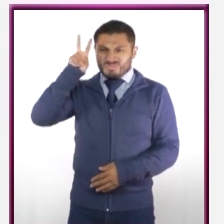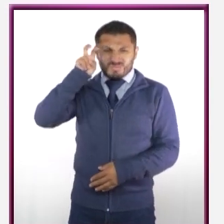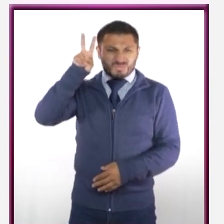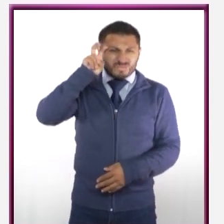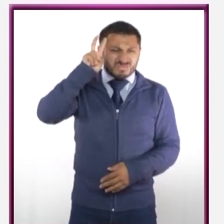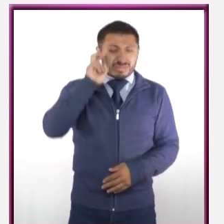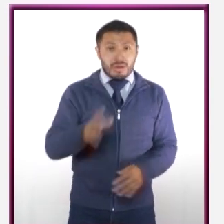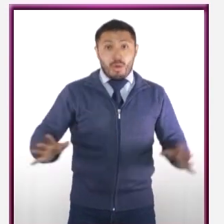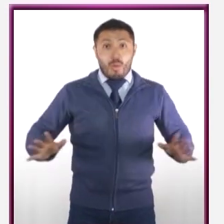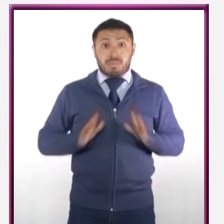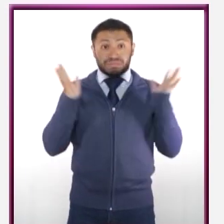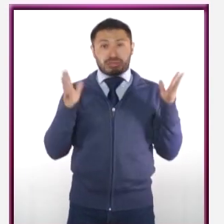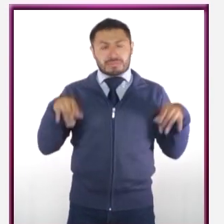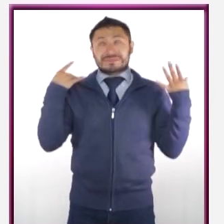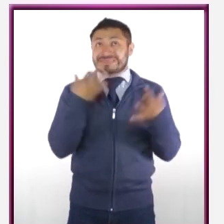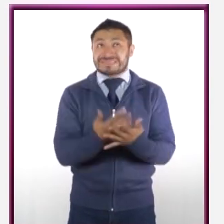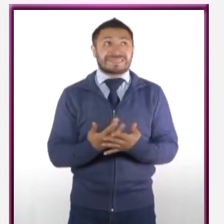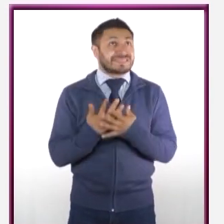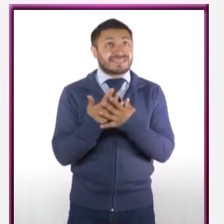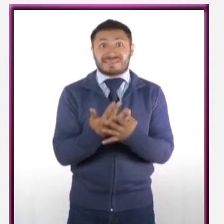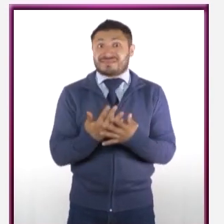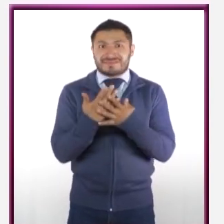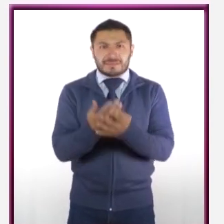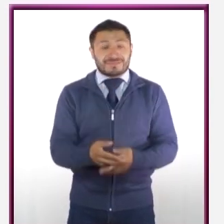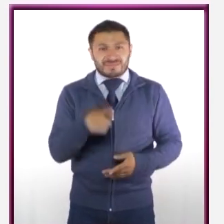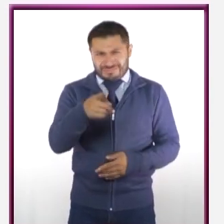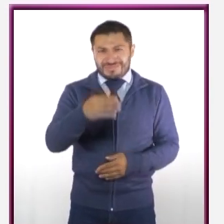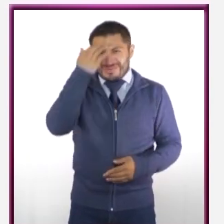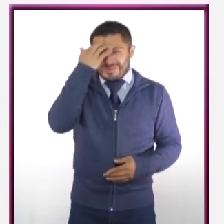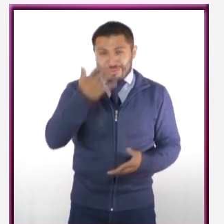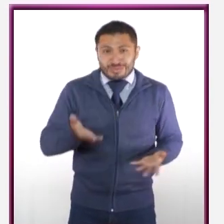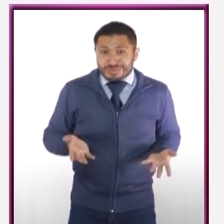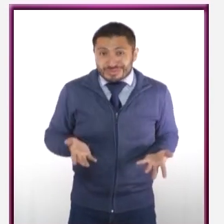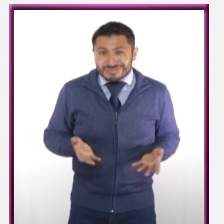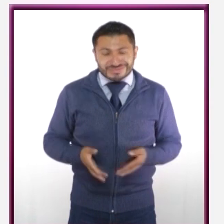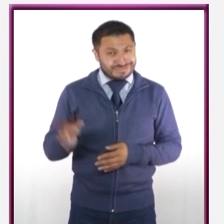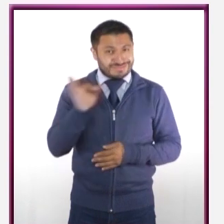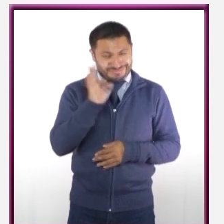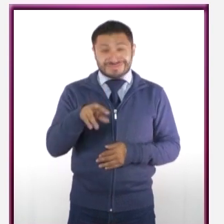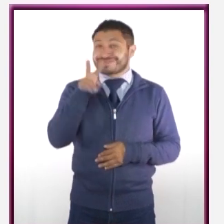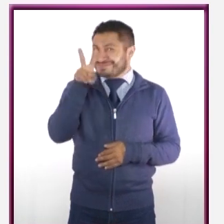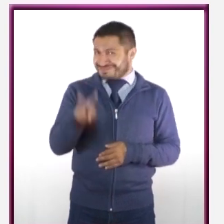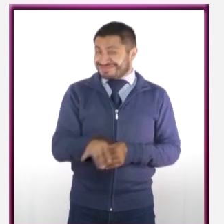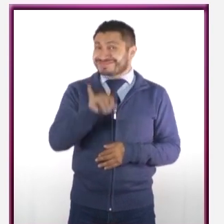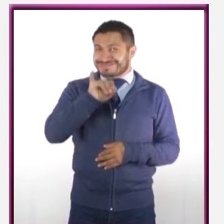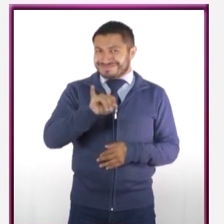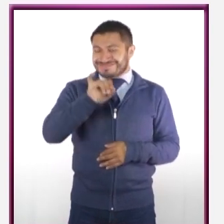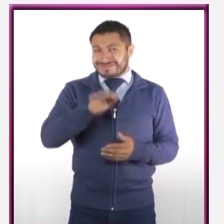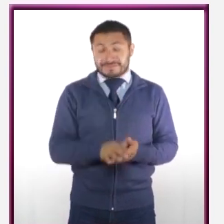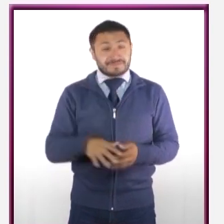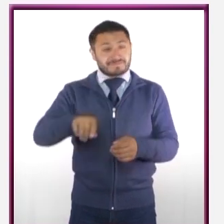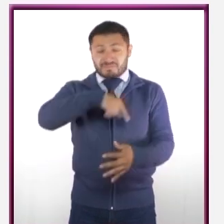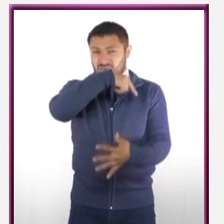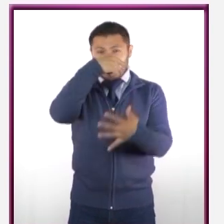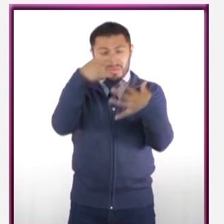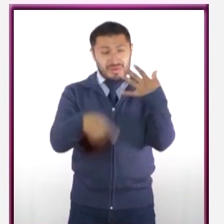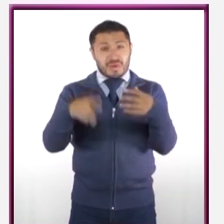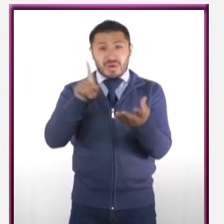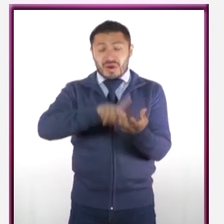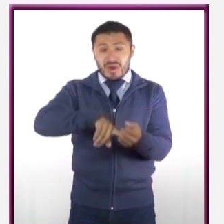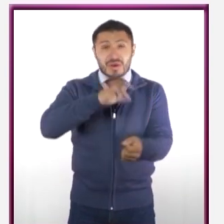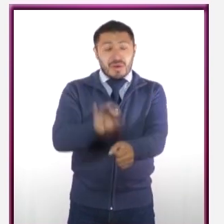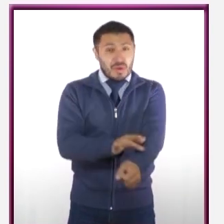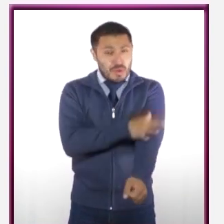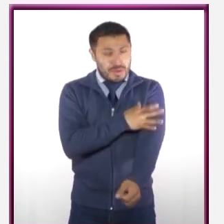envidia, asombro o desesperación. ¿Te suena? Seguramente sí, porque todas estas